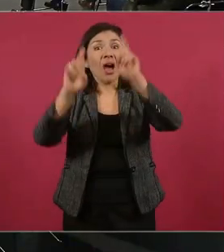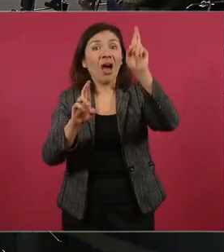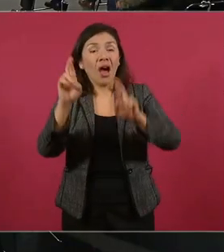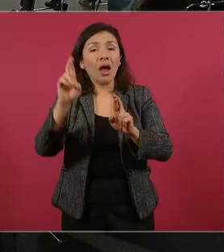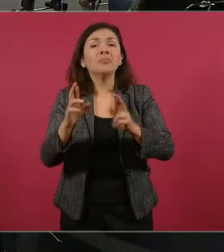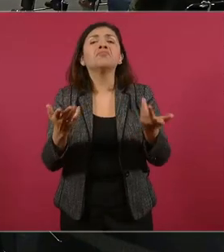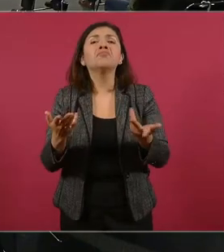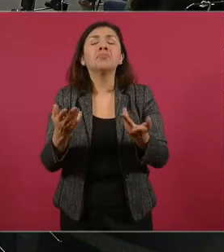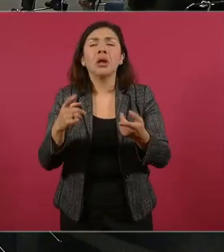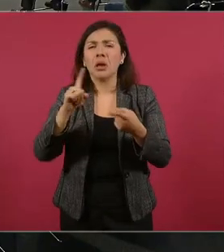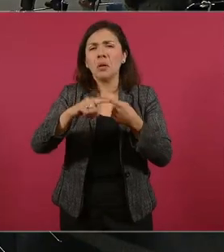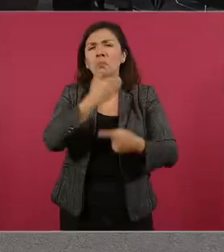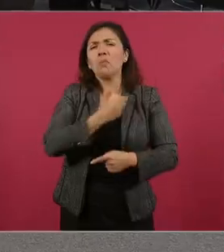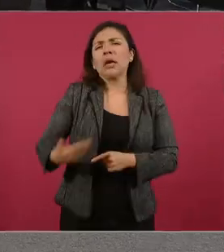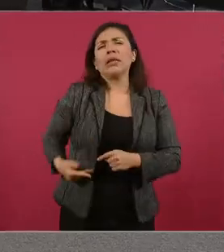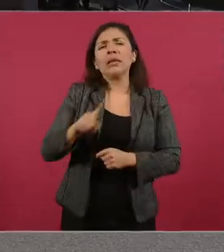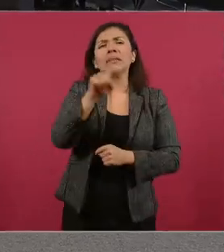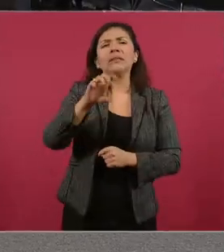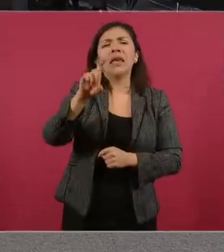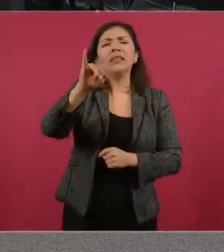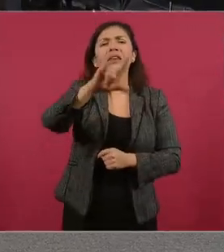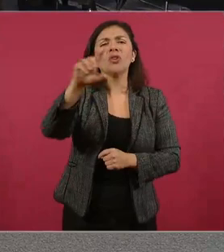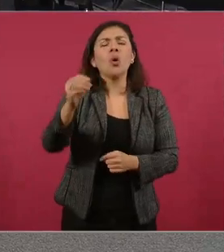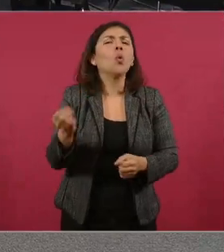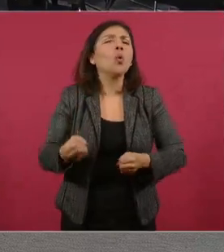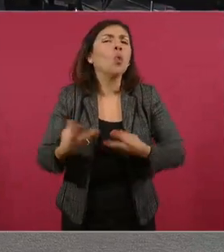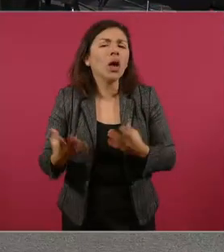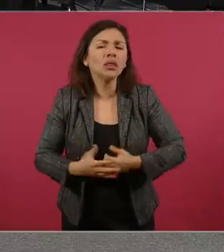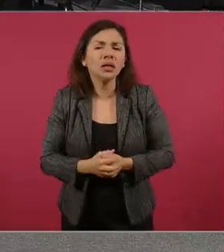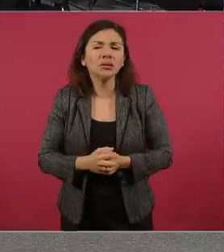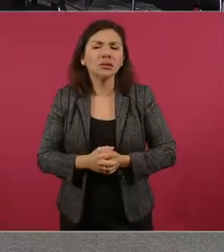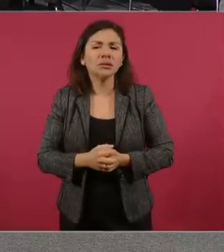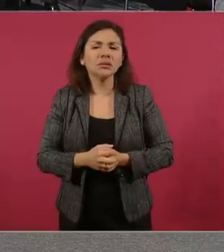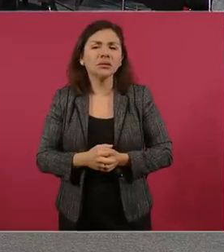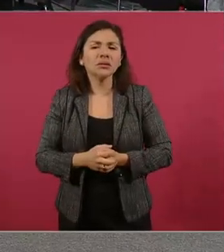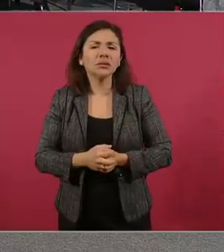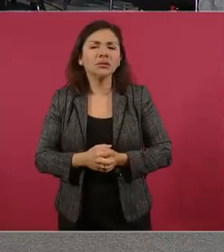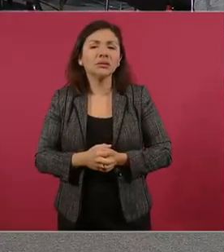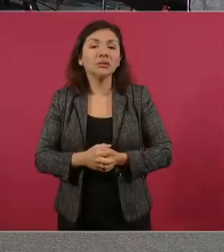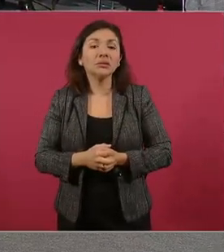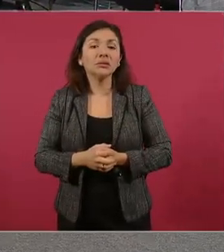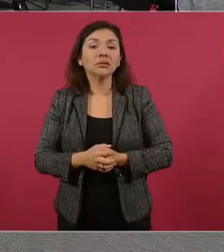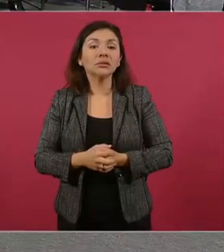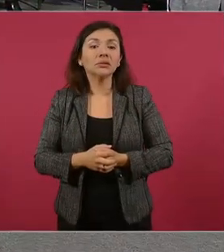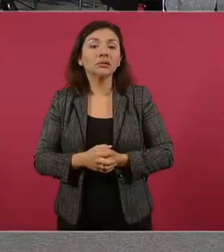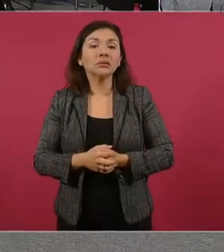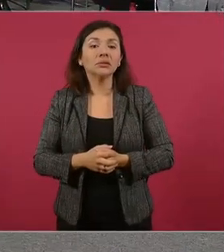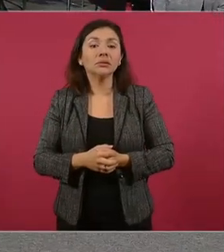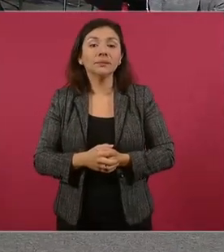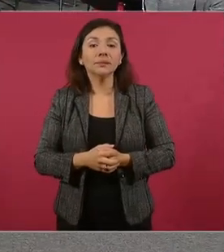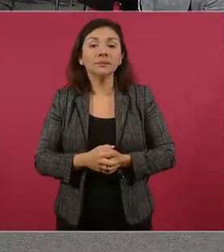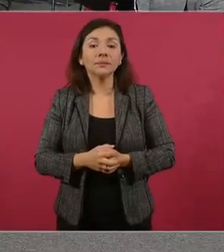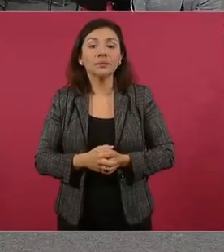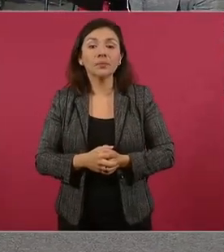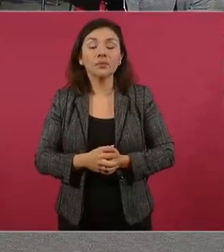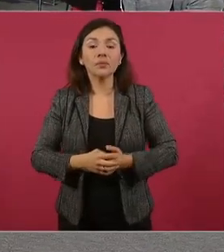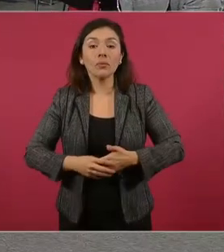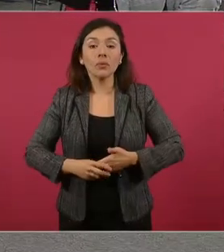¿Con Cedillo cuántas? Fueron cinco exactamente con Cedillo y fueron una por semana. Una más del